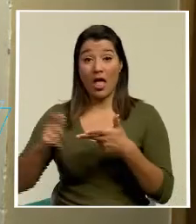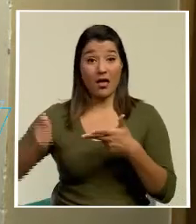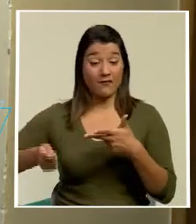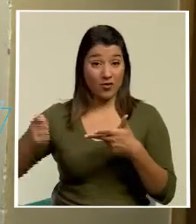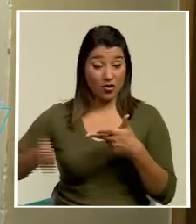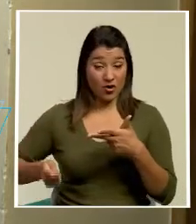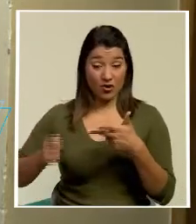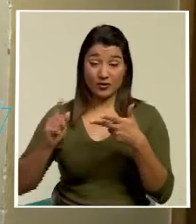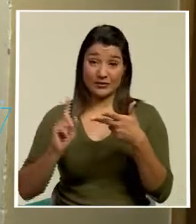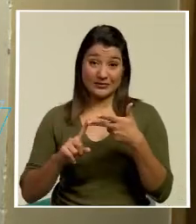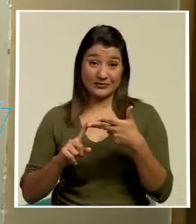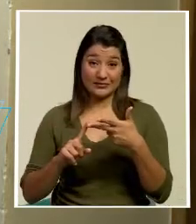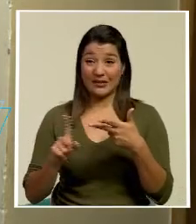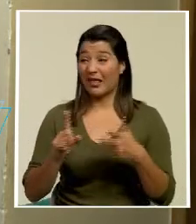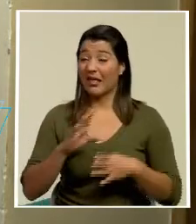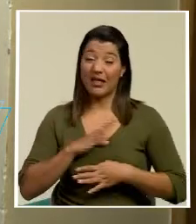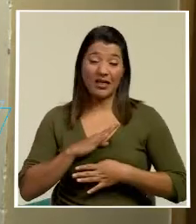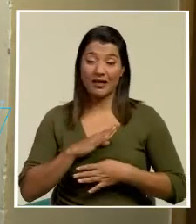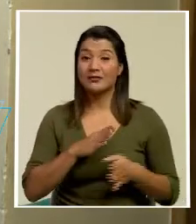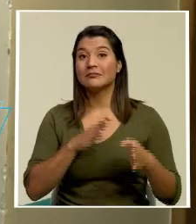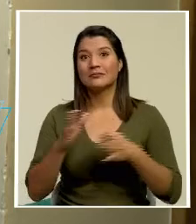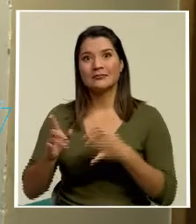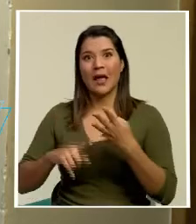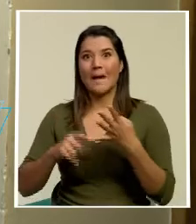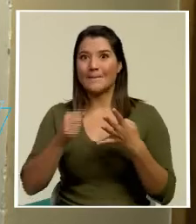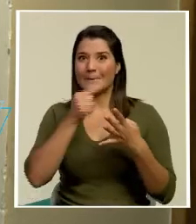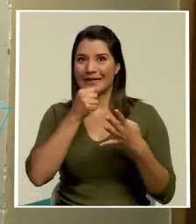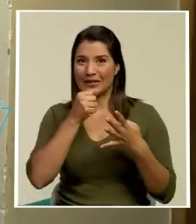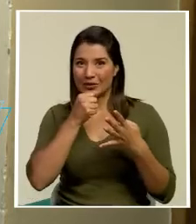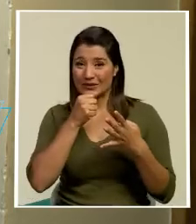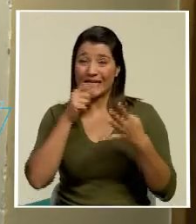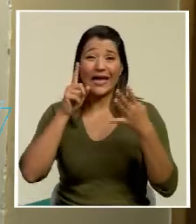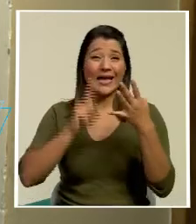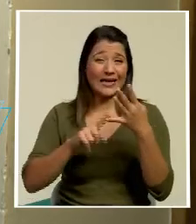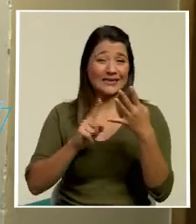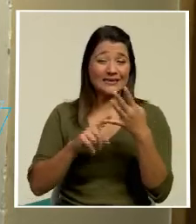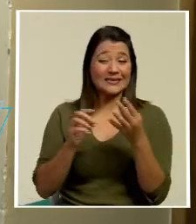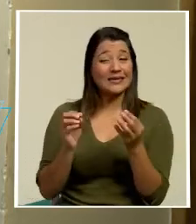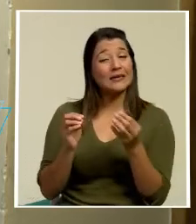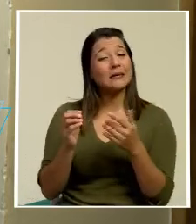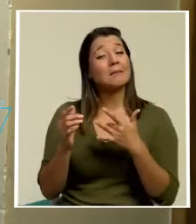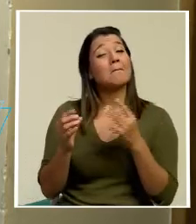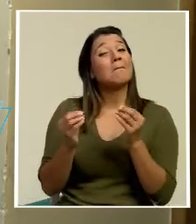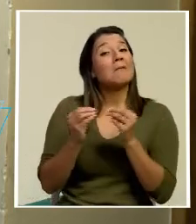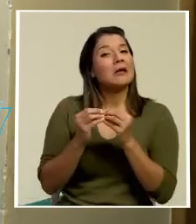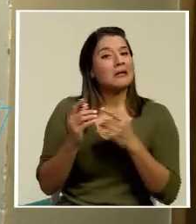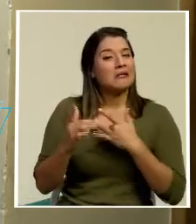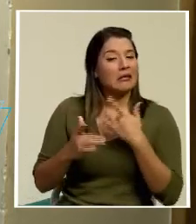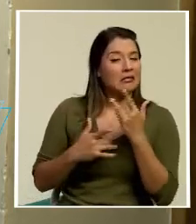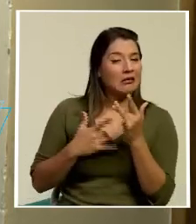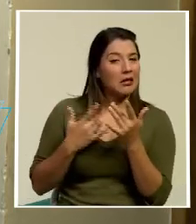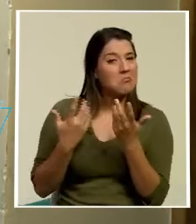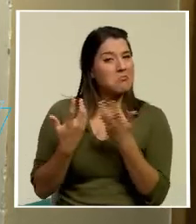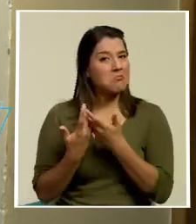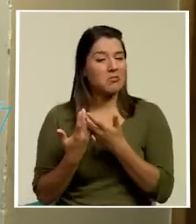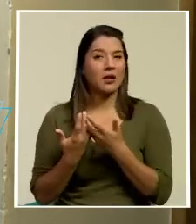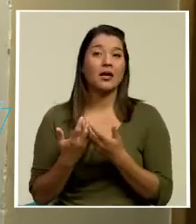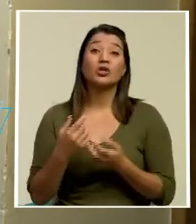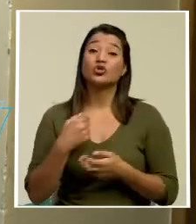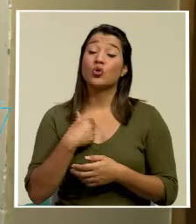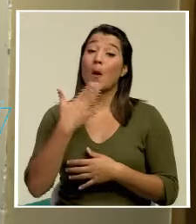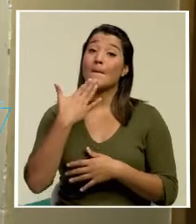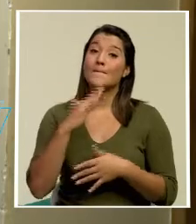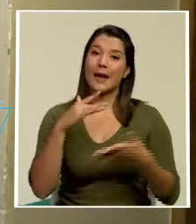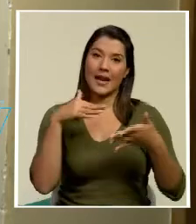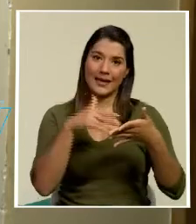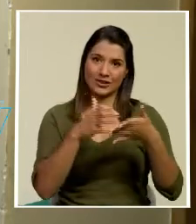derecho a periodismo, que fue el que más cercano estuvo. Yo sí puedo decir que fui mal